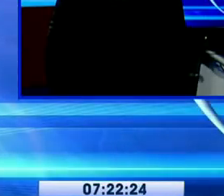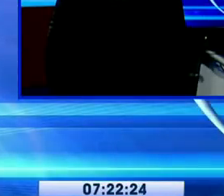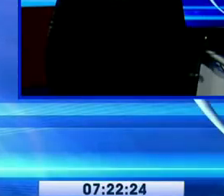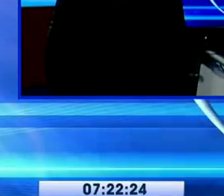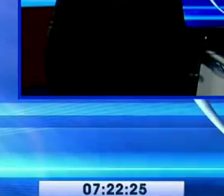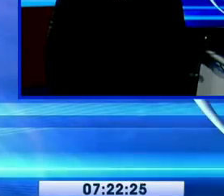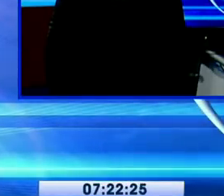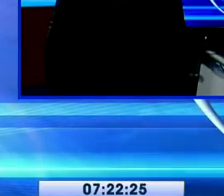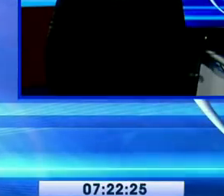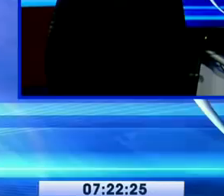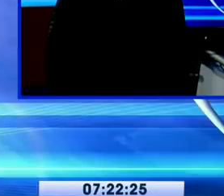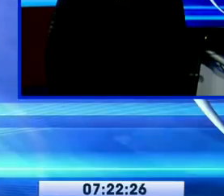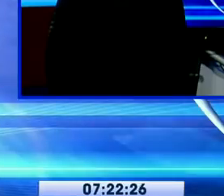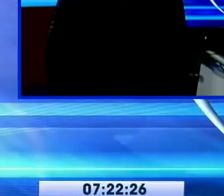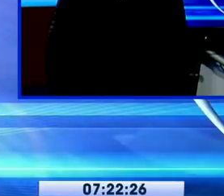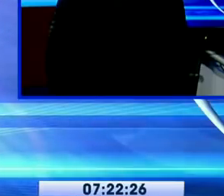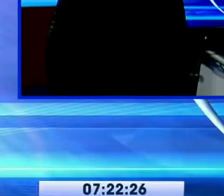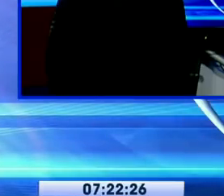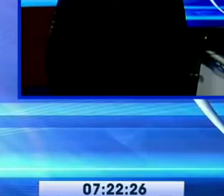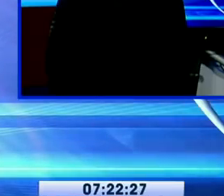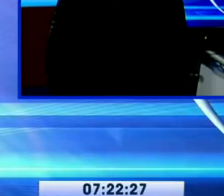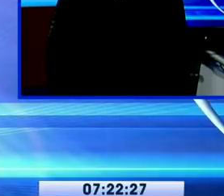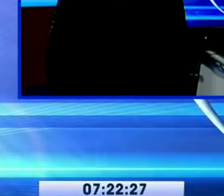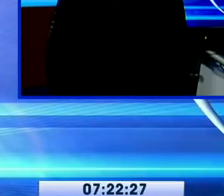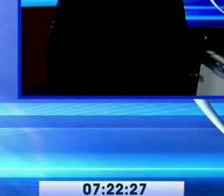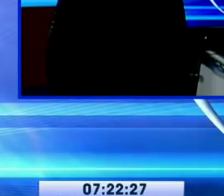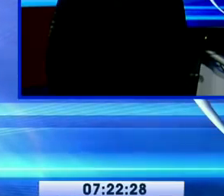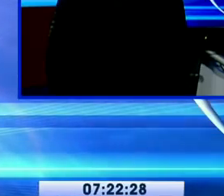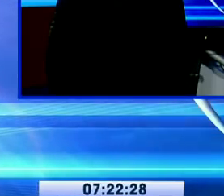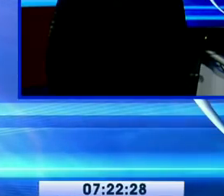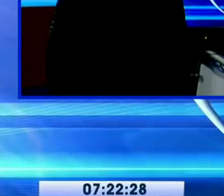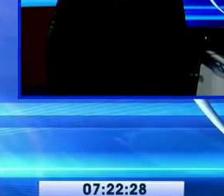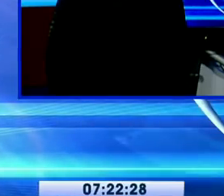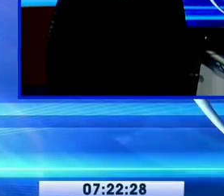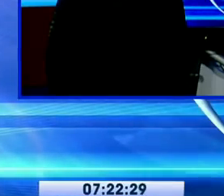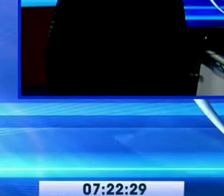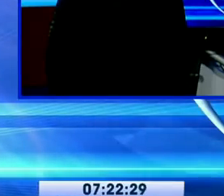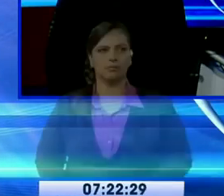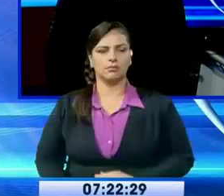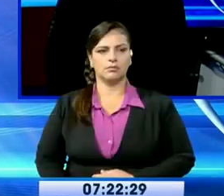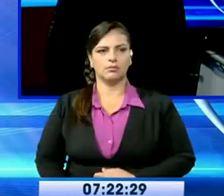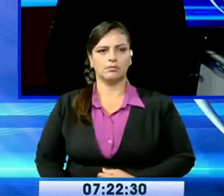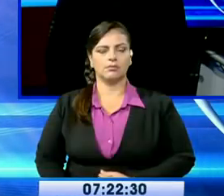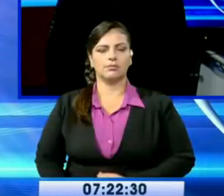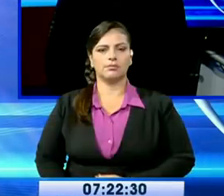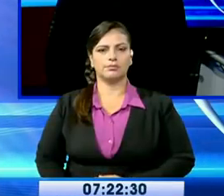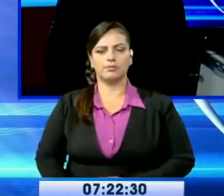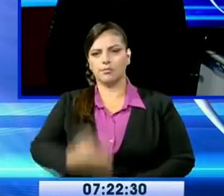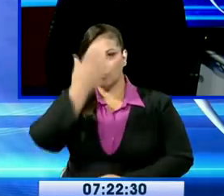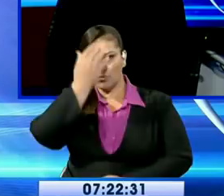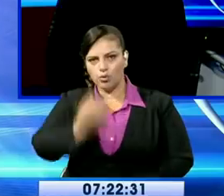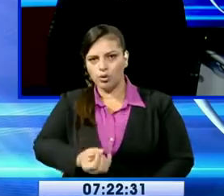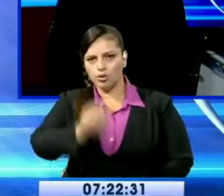ciudad. Joselito, ¿cómo estás? Muy buen día. ¿Dónde te encuentras y cuáles son las novedades ahí?